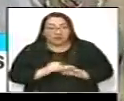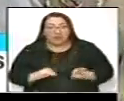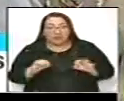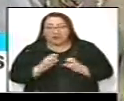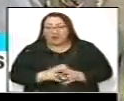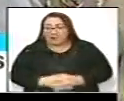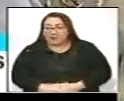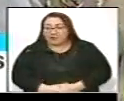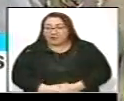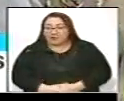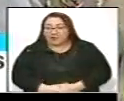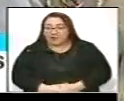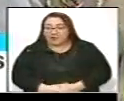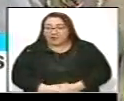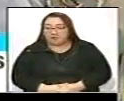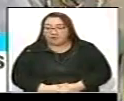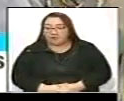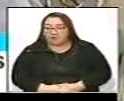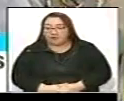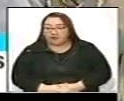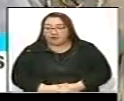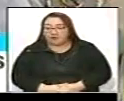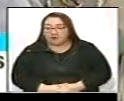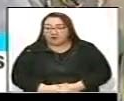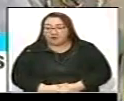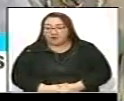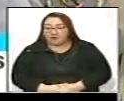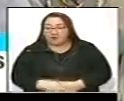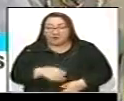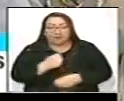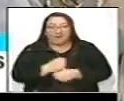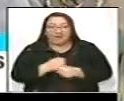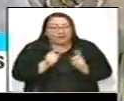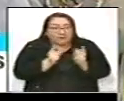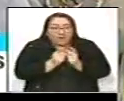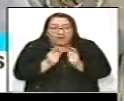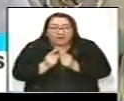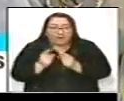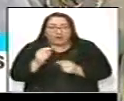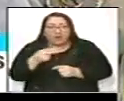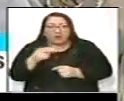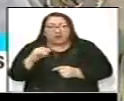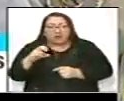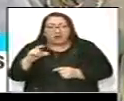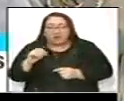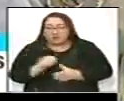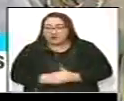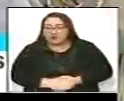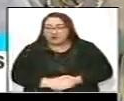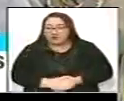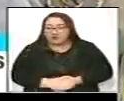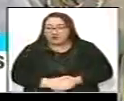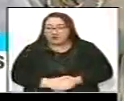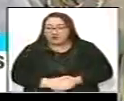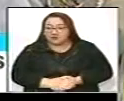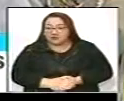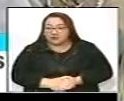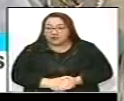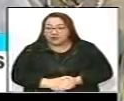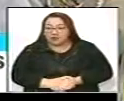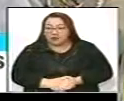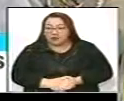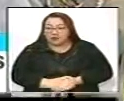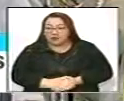fundamental. Lo local, uno dice, pues estamos trabajando en Pequeñito, en Huancavelica, en tantas comunidades.